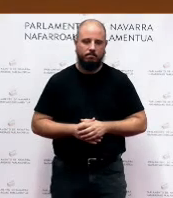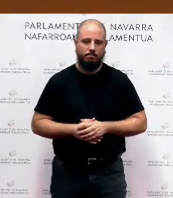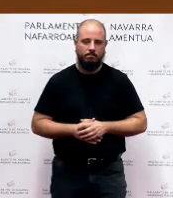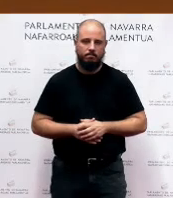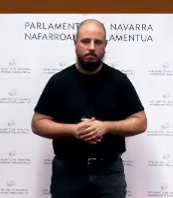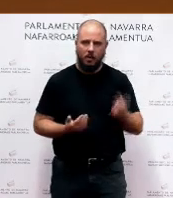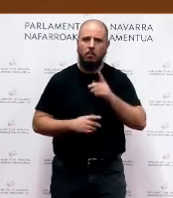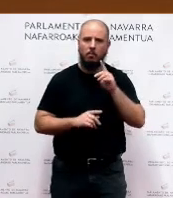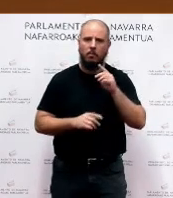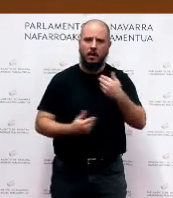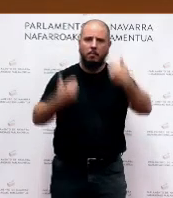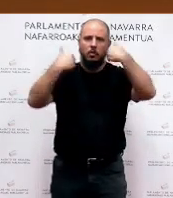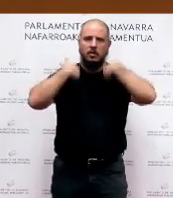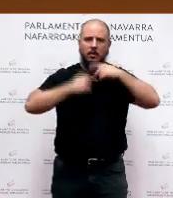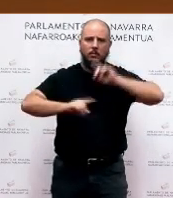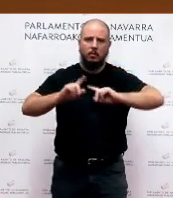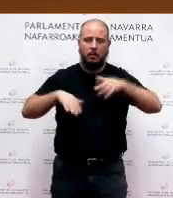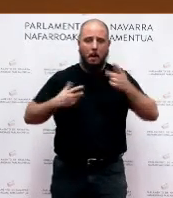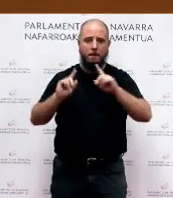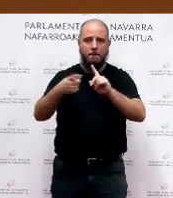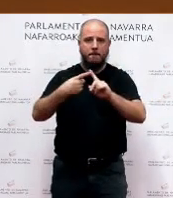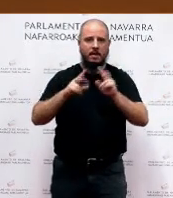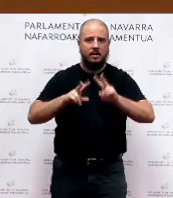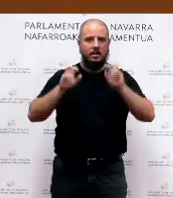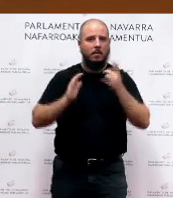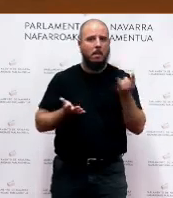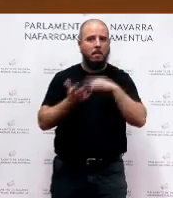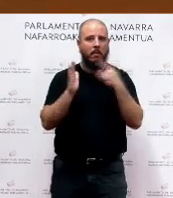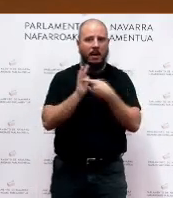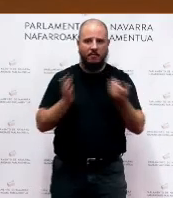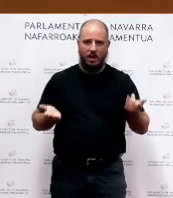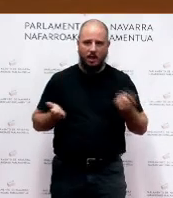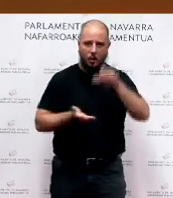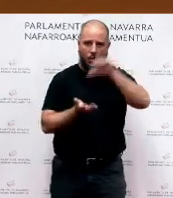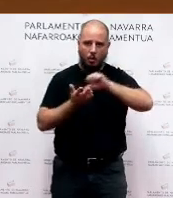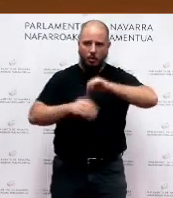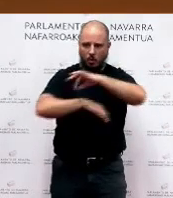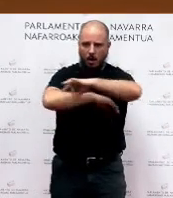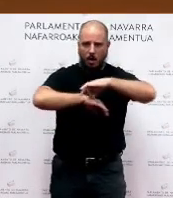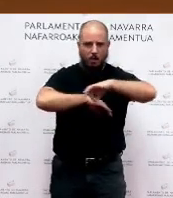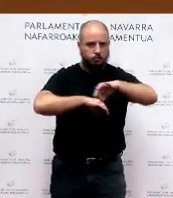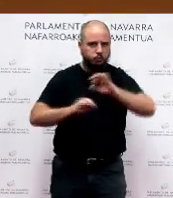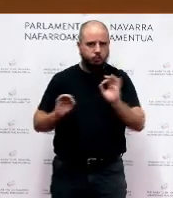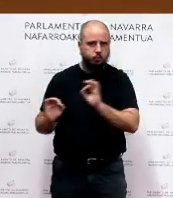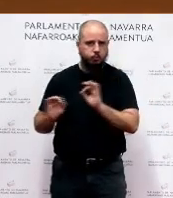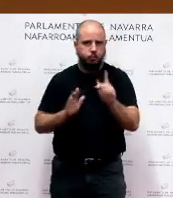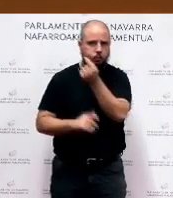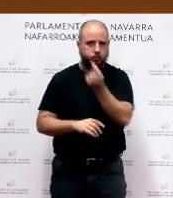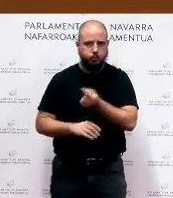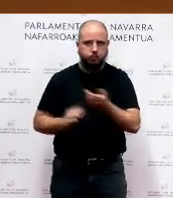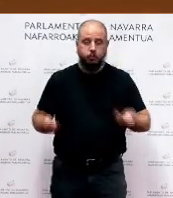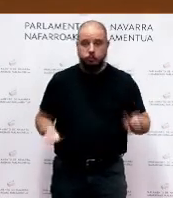En primer lugar, la planificación, el urbanismo. No nos cansaremos de señalar su irresponsabilidad casi